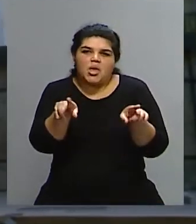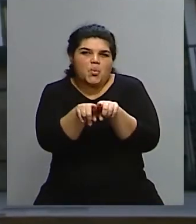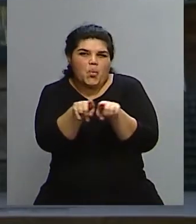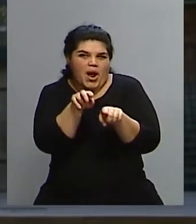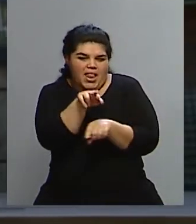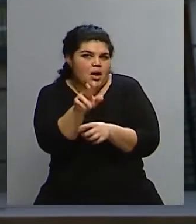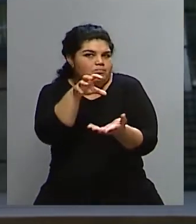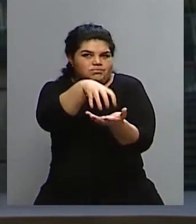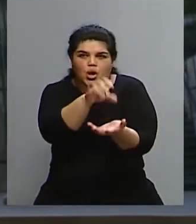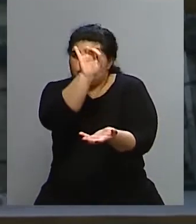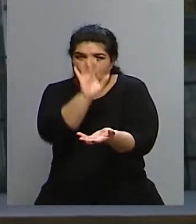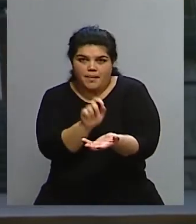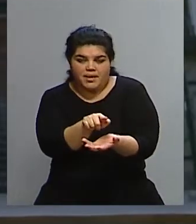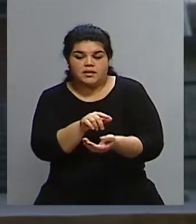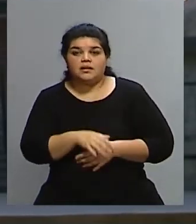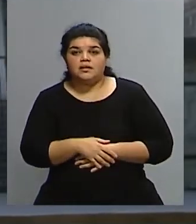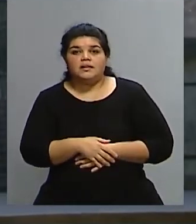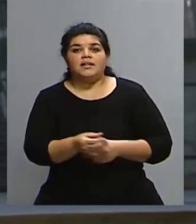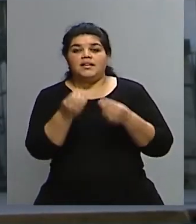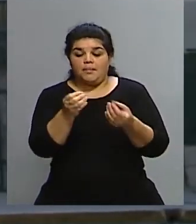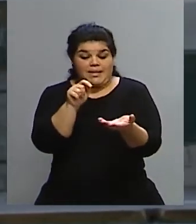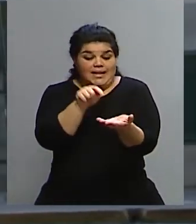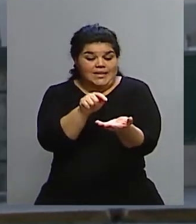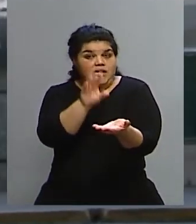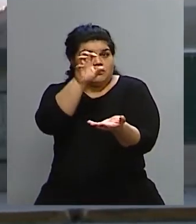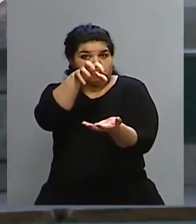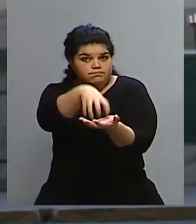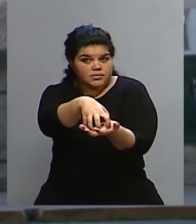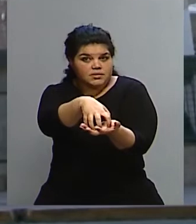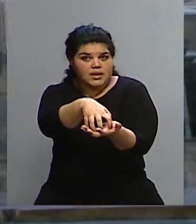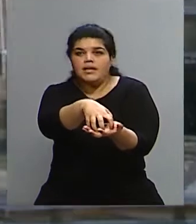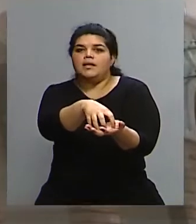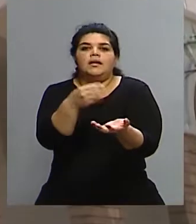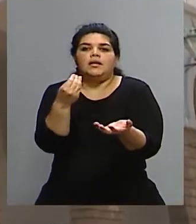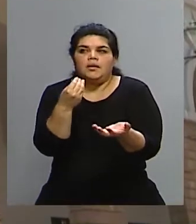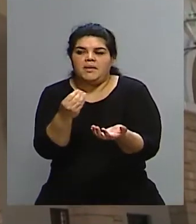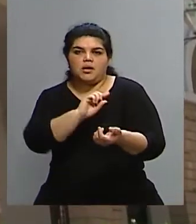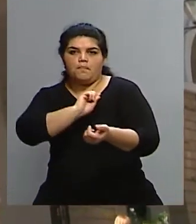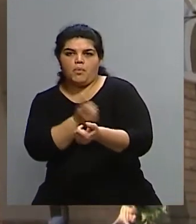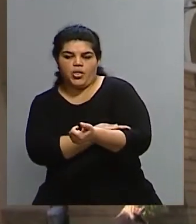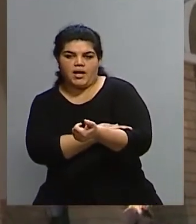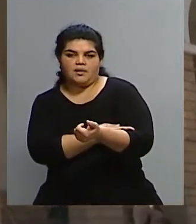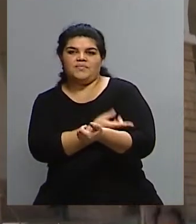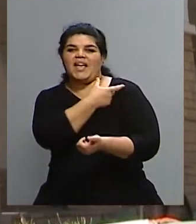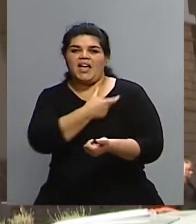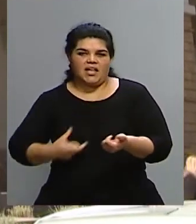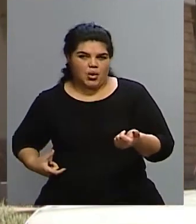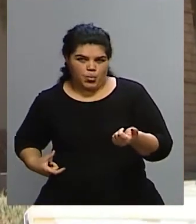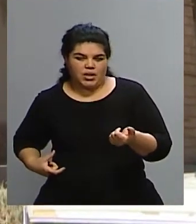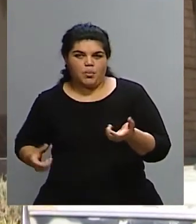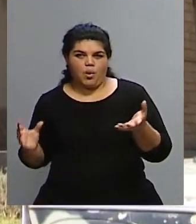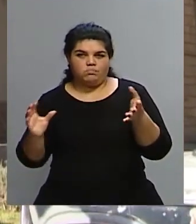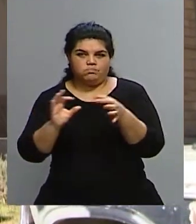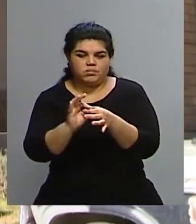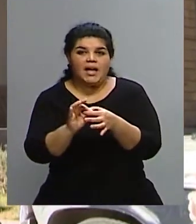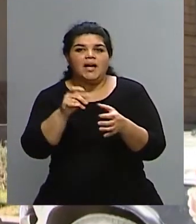tiene facultades, está creado como un órgano extrapoder, no depende ni obviamente del Poder Ejecutivo, que es el que más